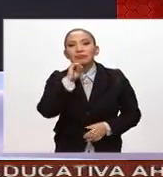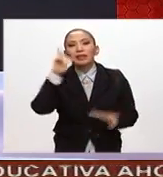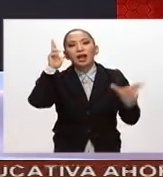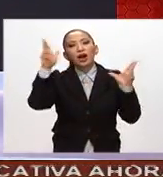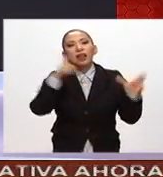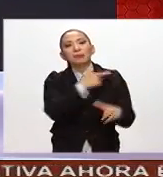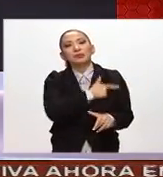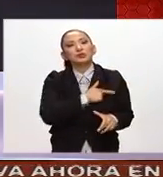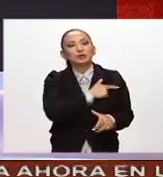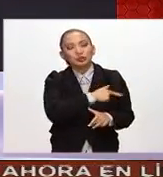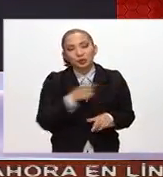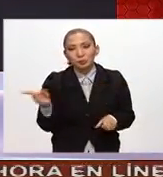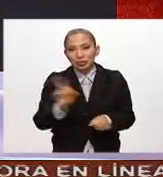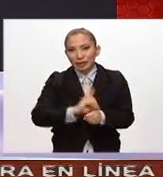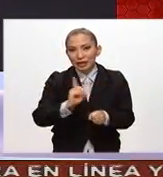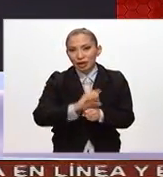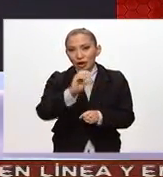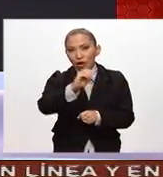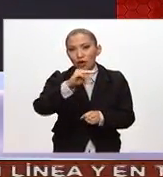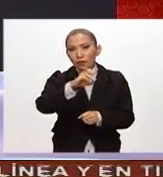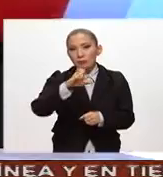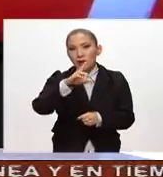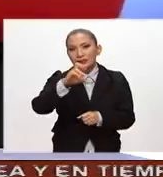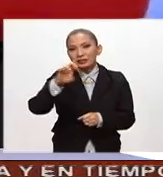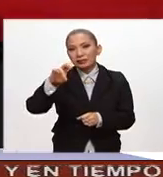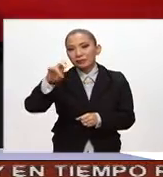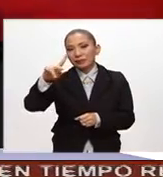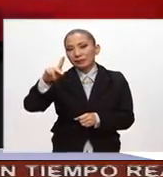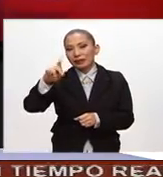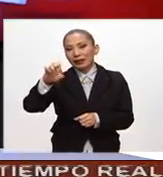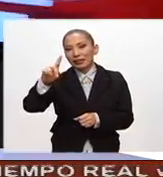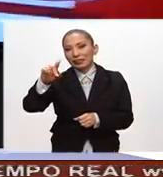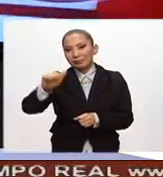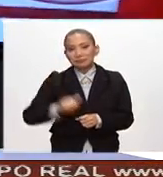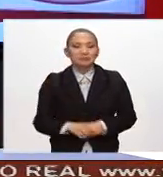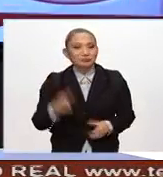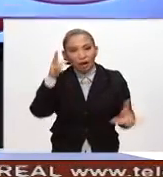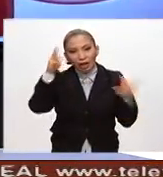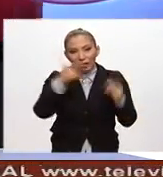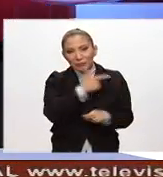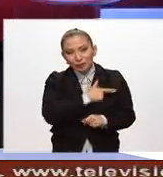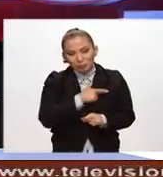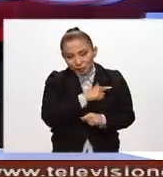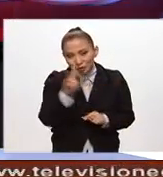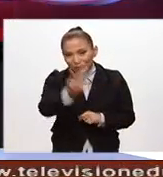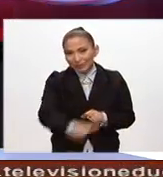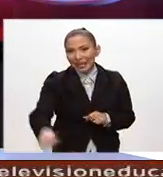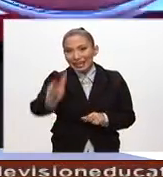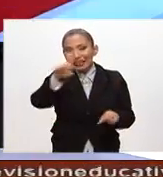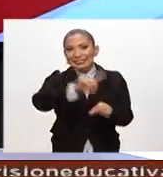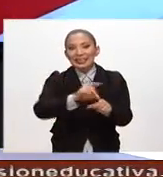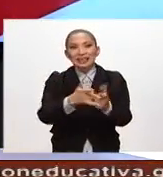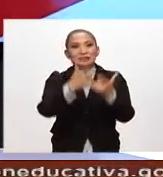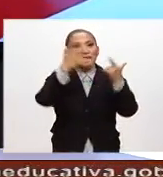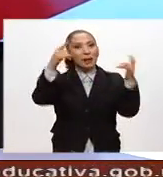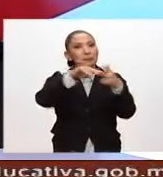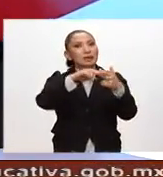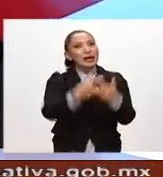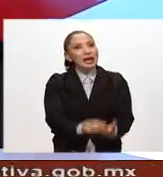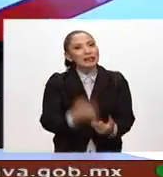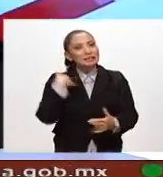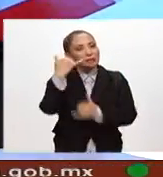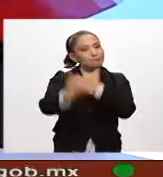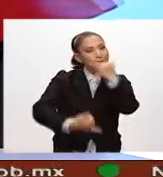con mucho gusto, como cada mañana, a Omar Cepeda. Omar. Muy buenos días, es un gusto saludarles. Viernes, un día histórico, y inicia la